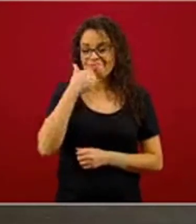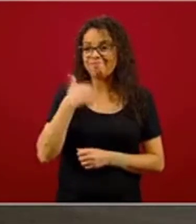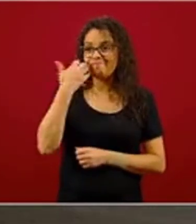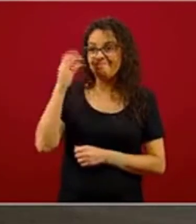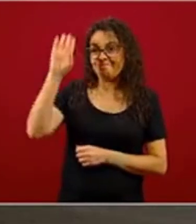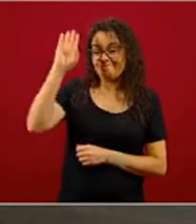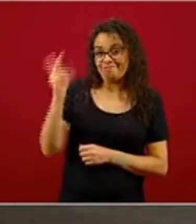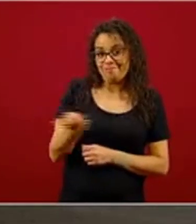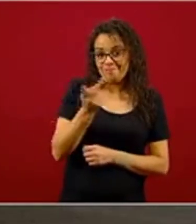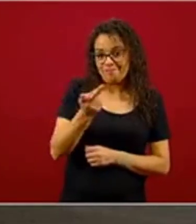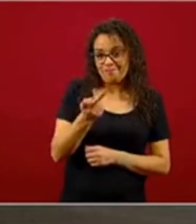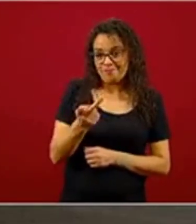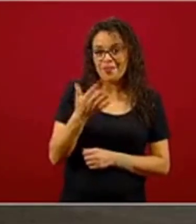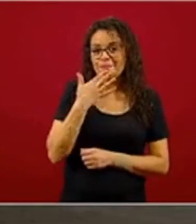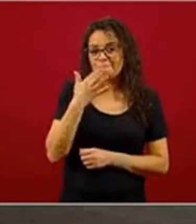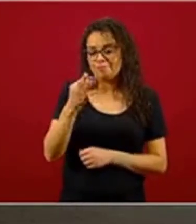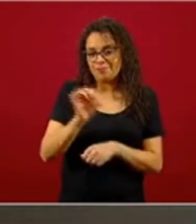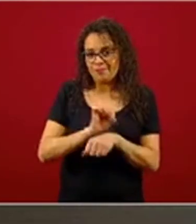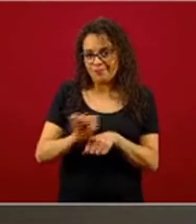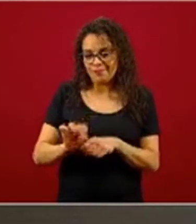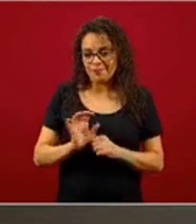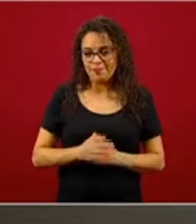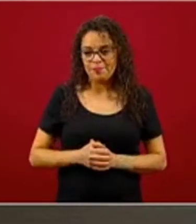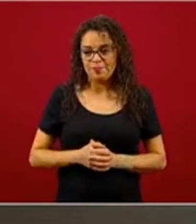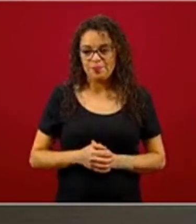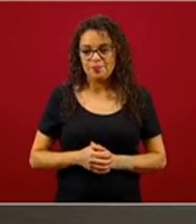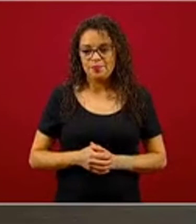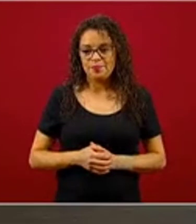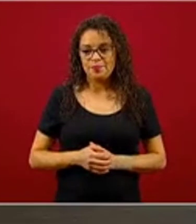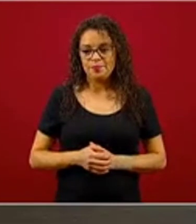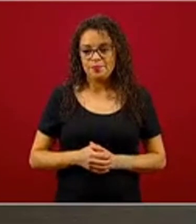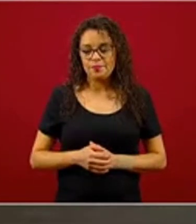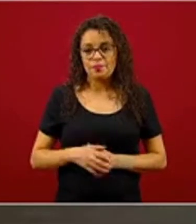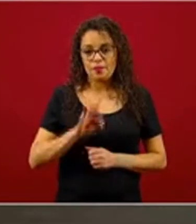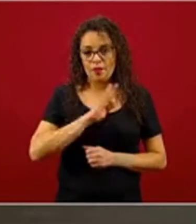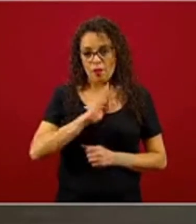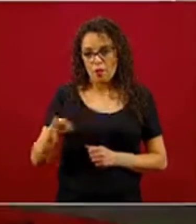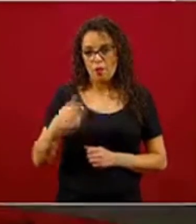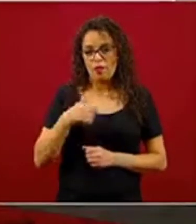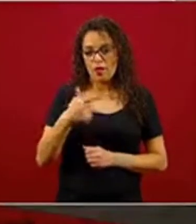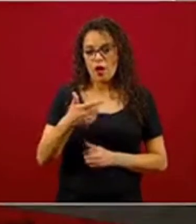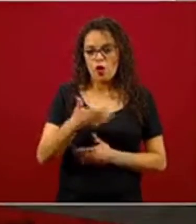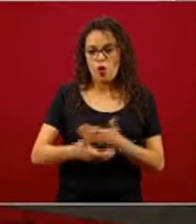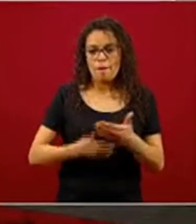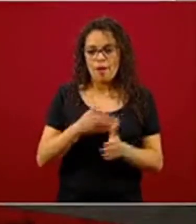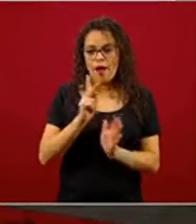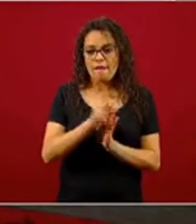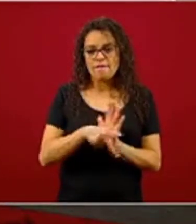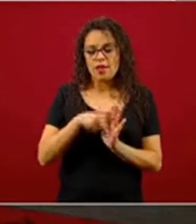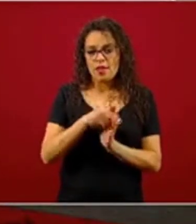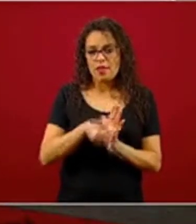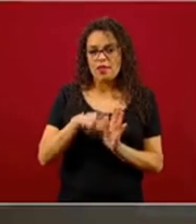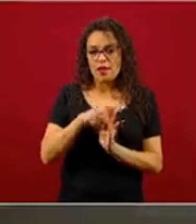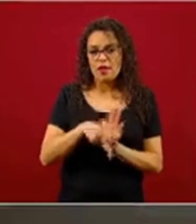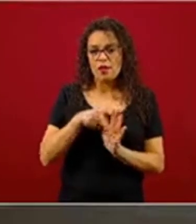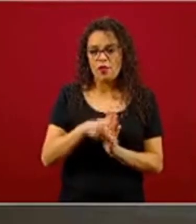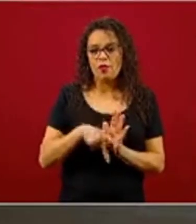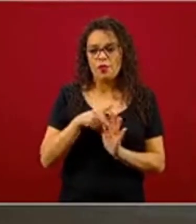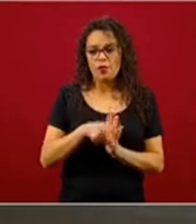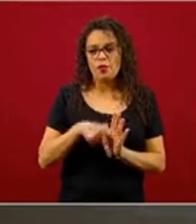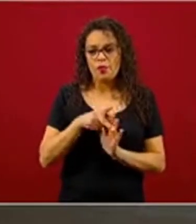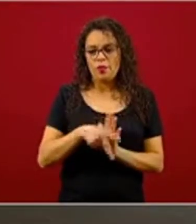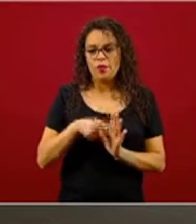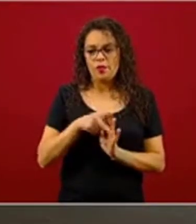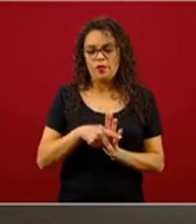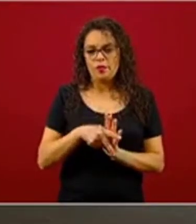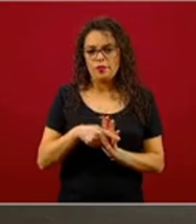Mi pregunta es muy simple, si me permiten que les comparta un video que les mandamos a Jesús de un momento